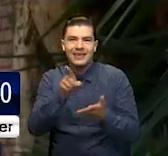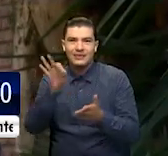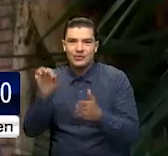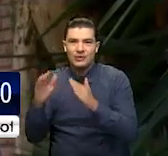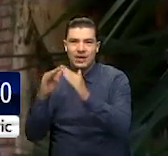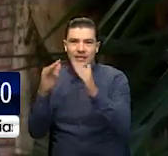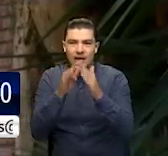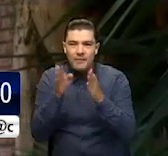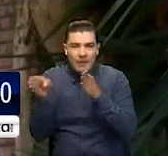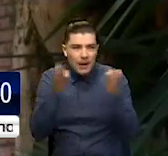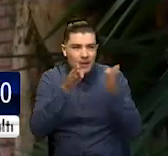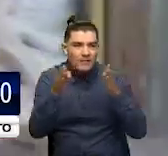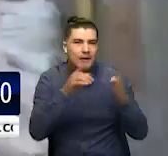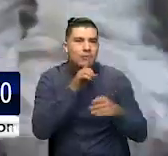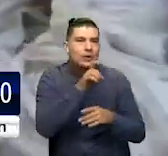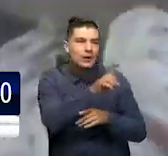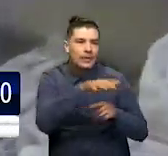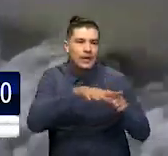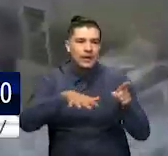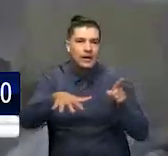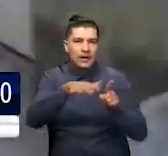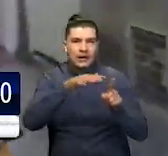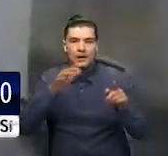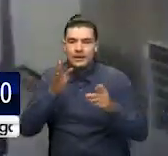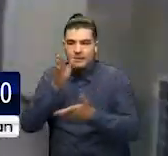Bucaramanga y Piedecuesta.